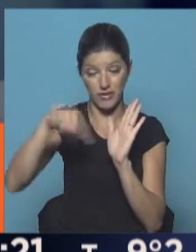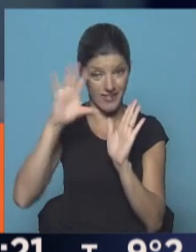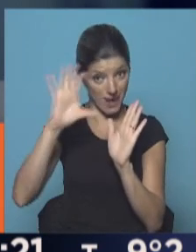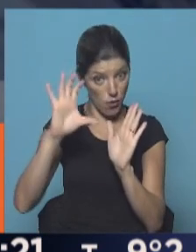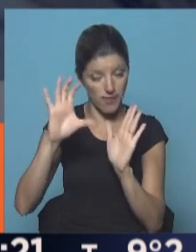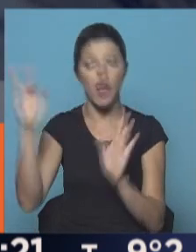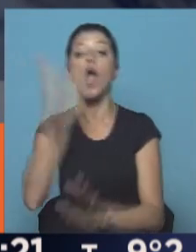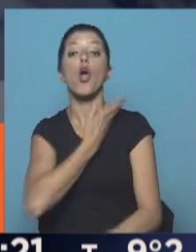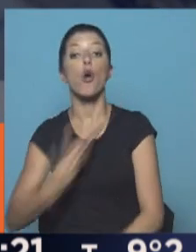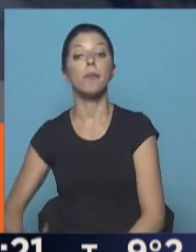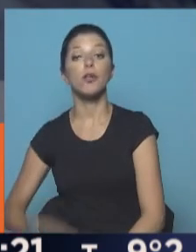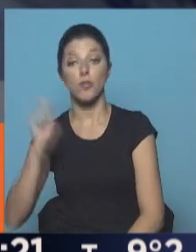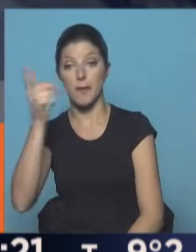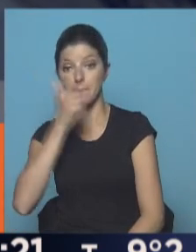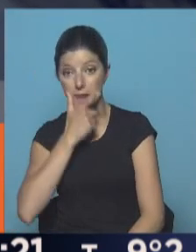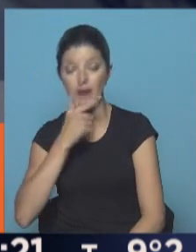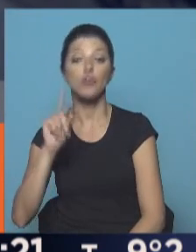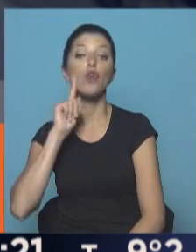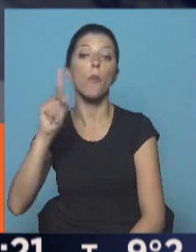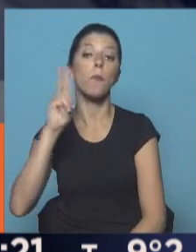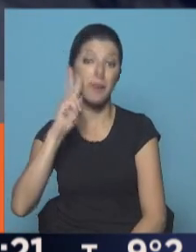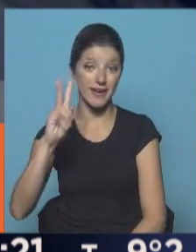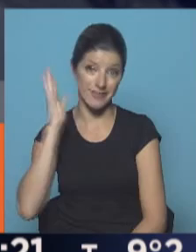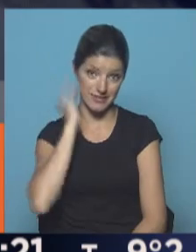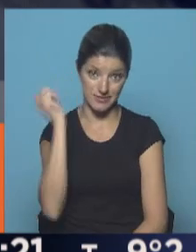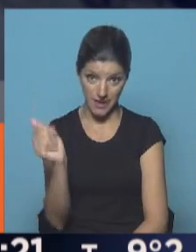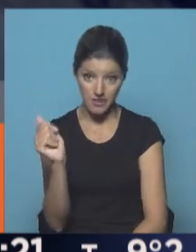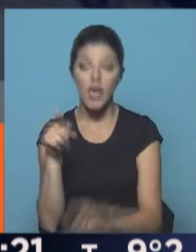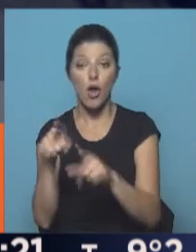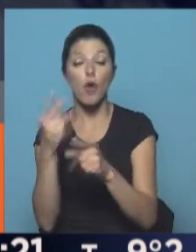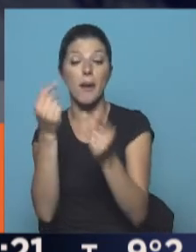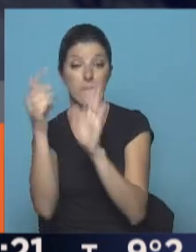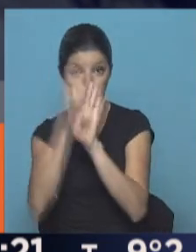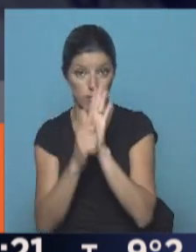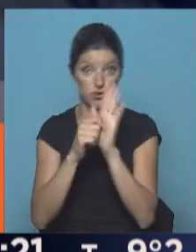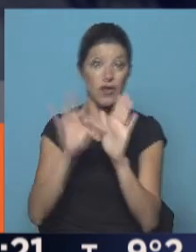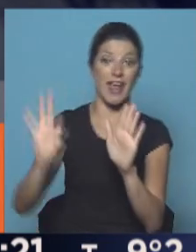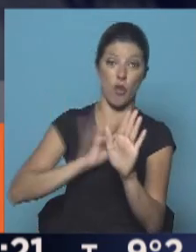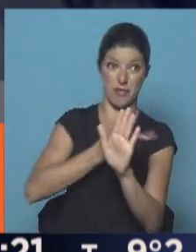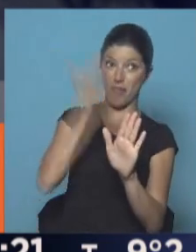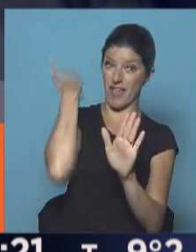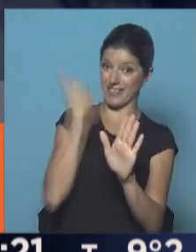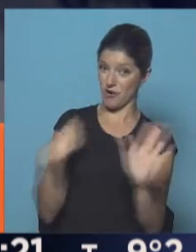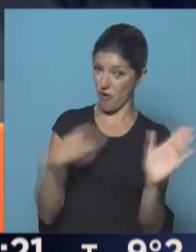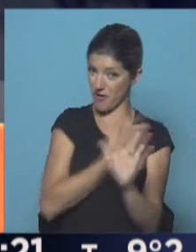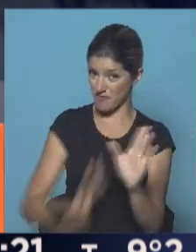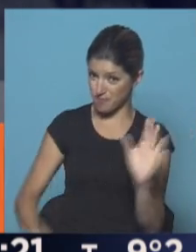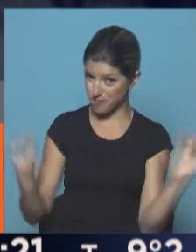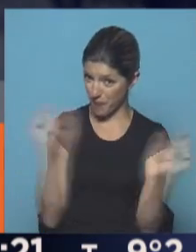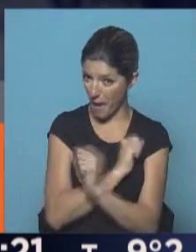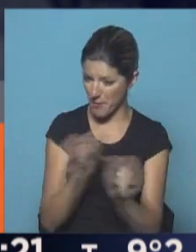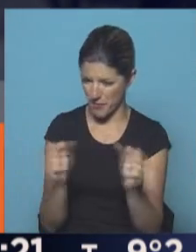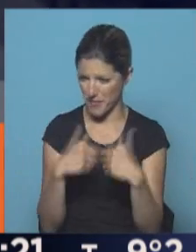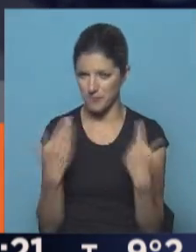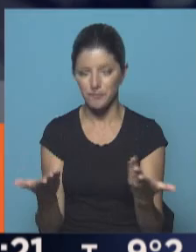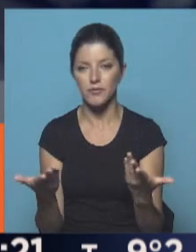de Mauricio gobernó 2016 con el presupuesto que aprobó el gobierno anterior. Claro, seguro. Entonces, no